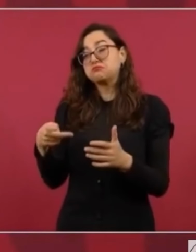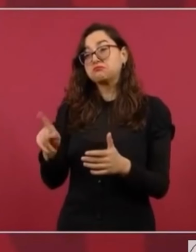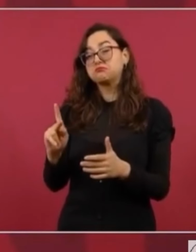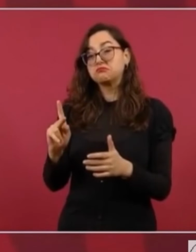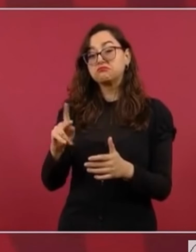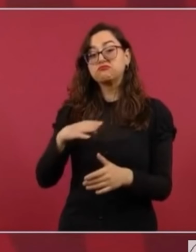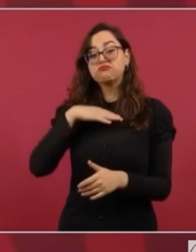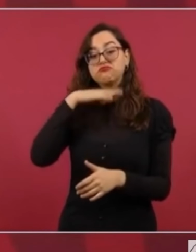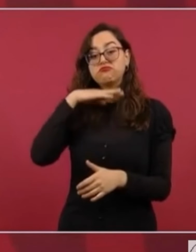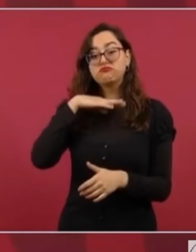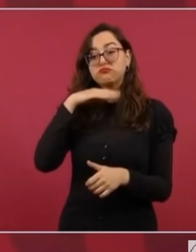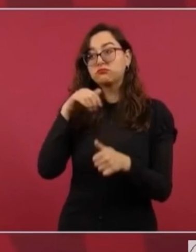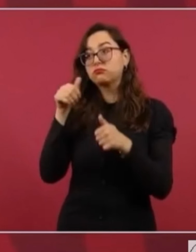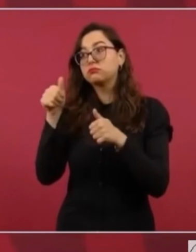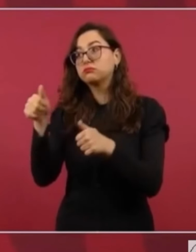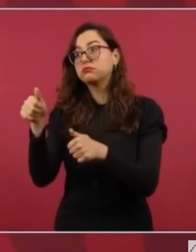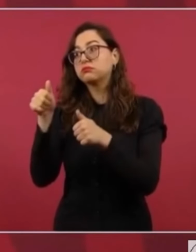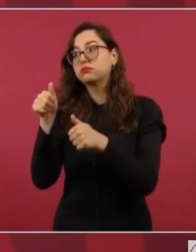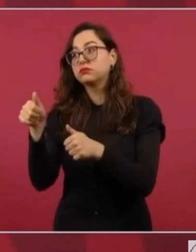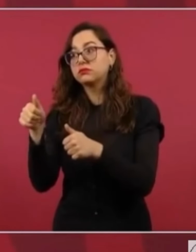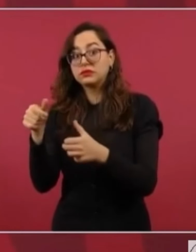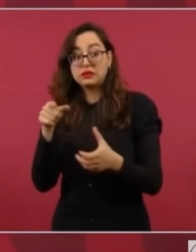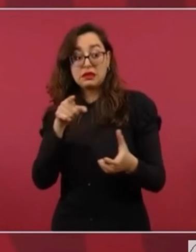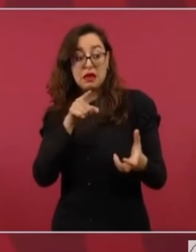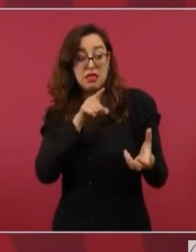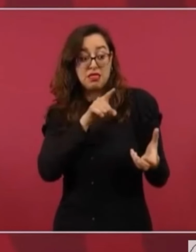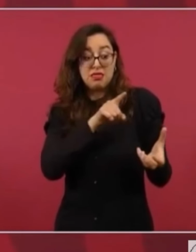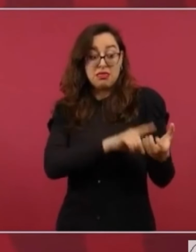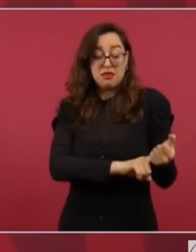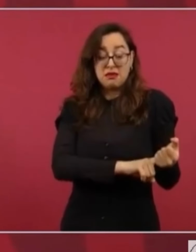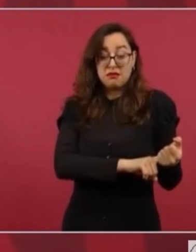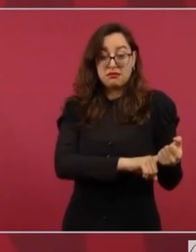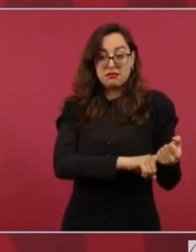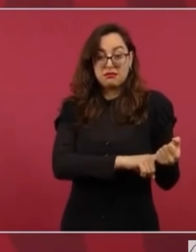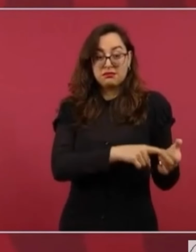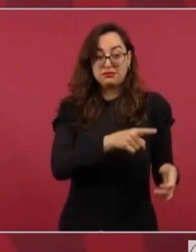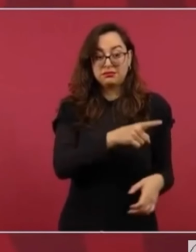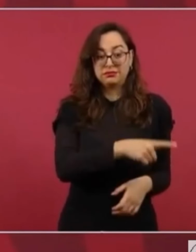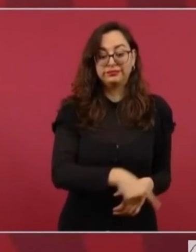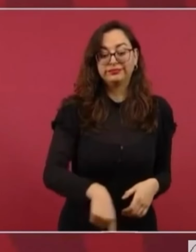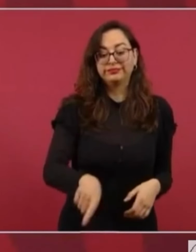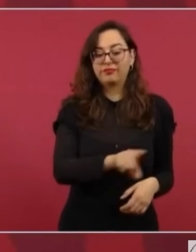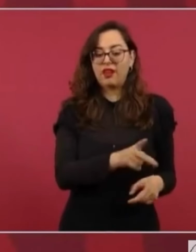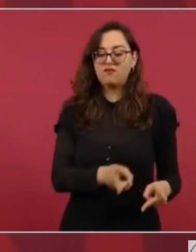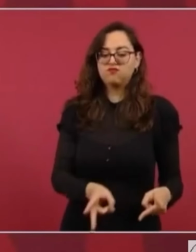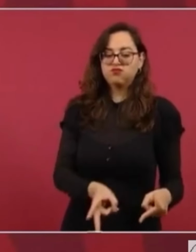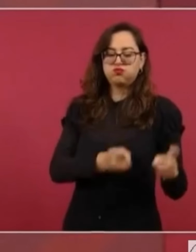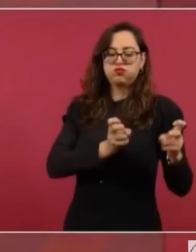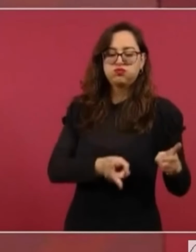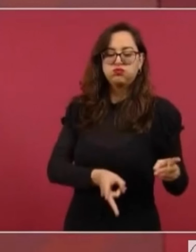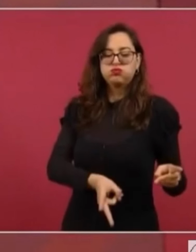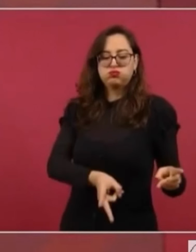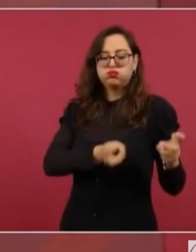de lo fundamental, que no miráramos de que estaban saqueando